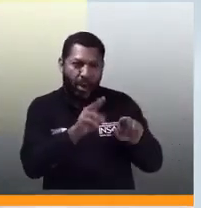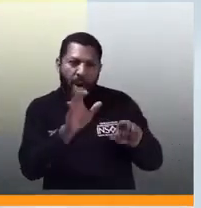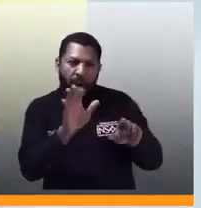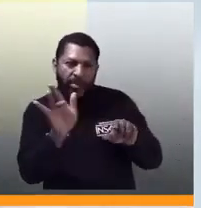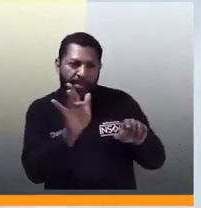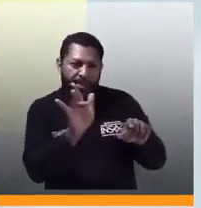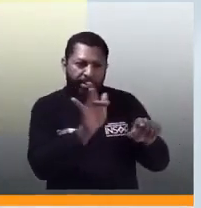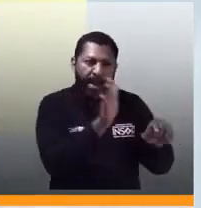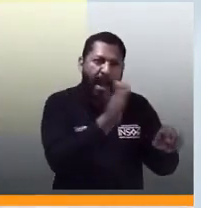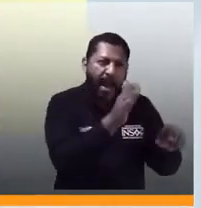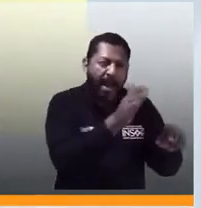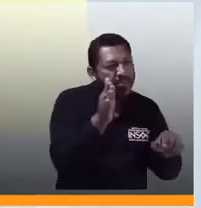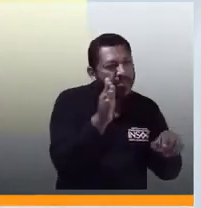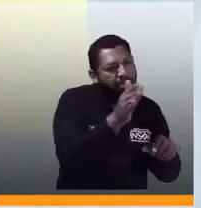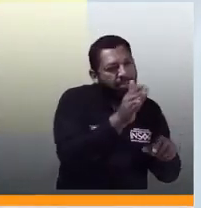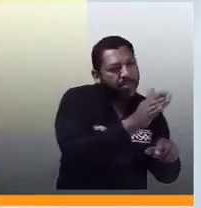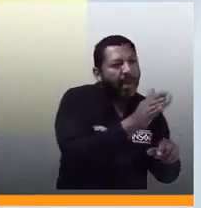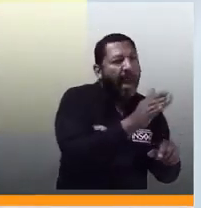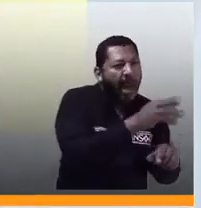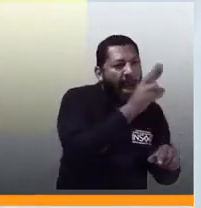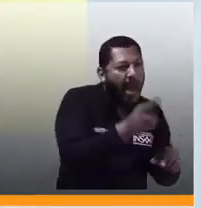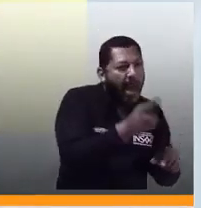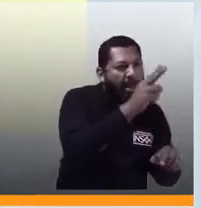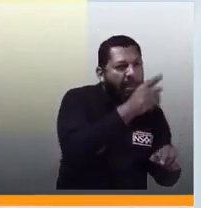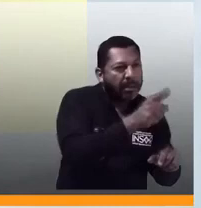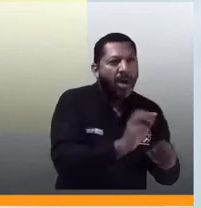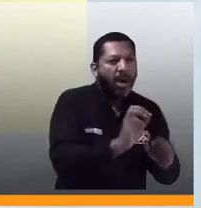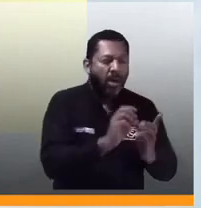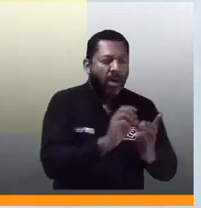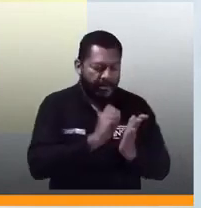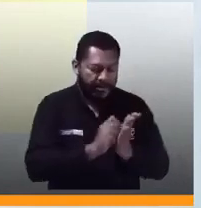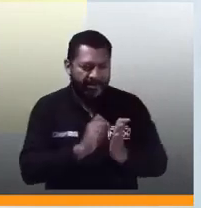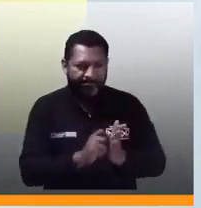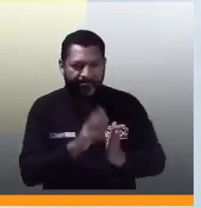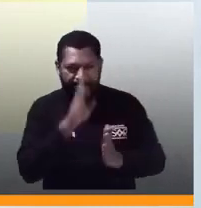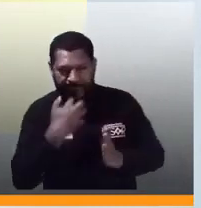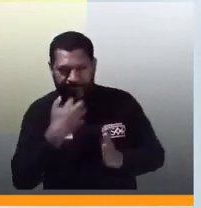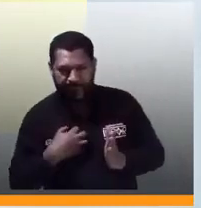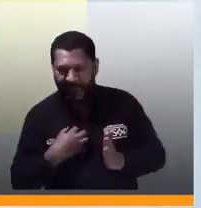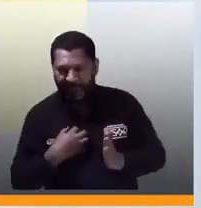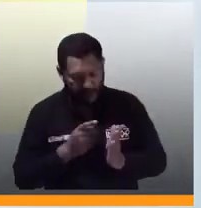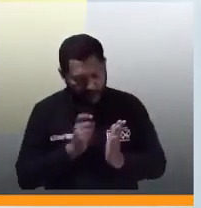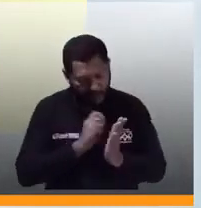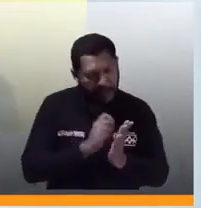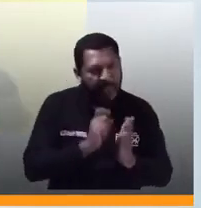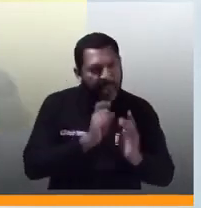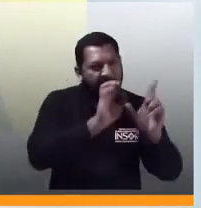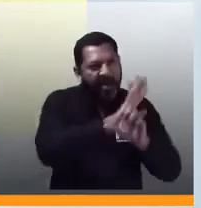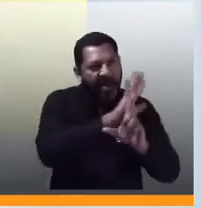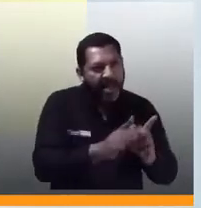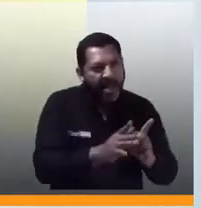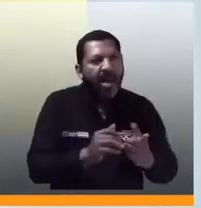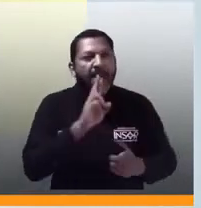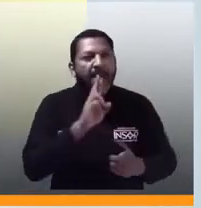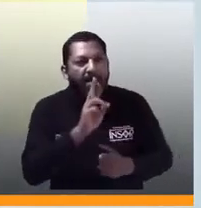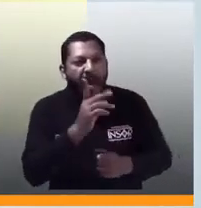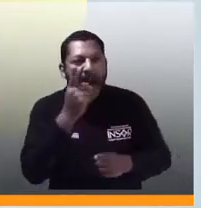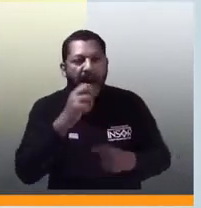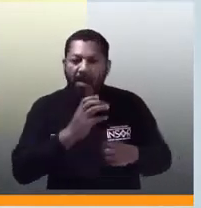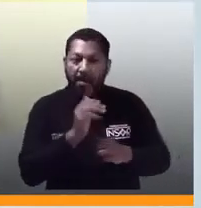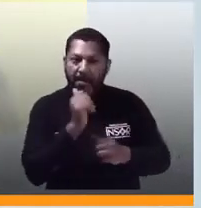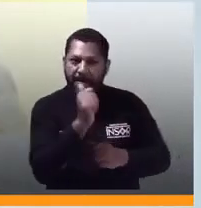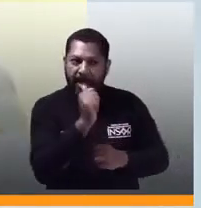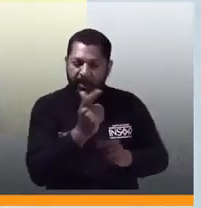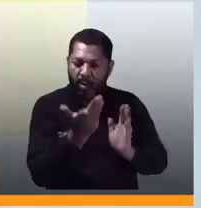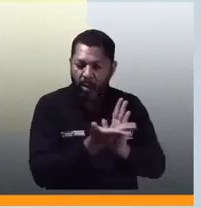quieran. Pueden tomar nota de que no entendieron en un momento determinado del video, resolver eso por ellos